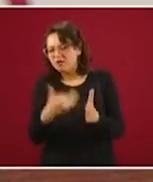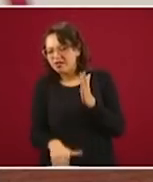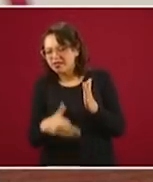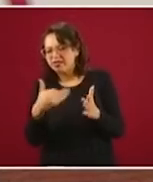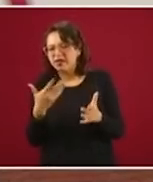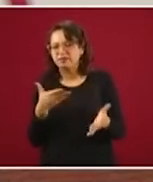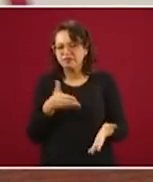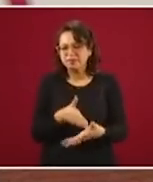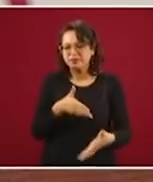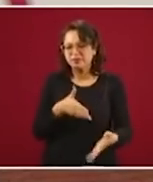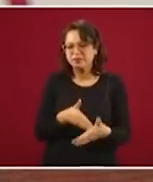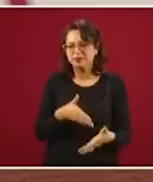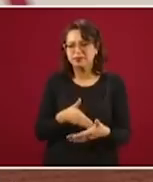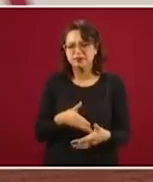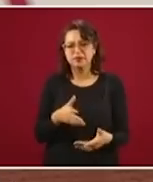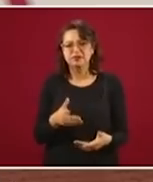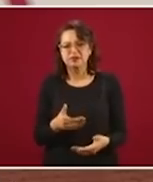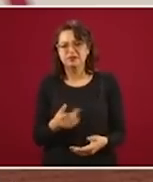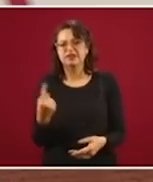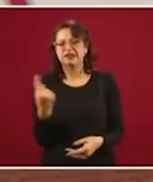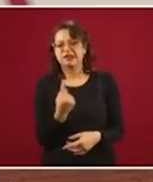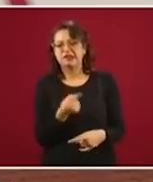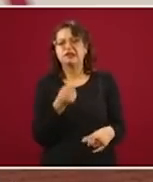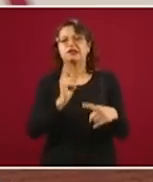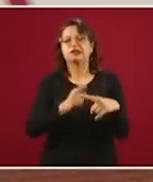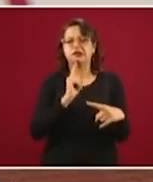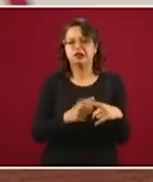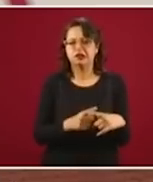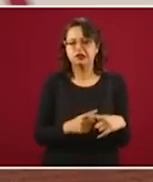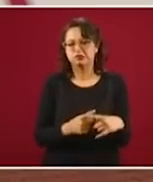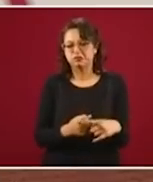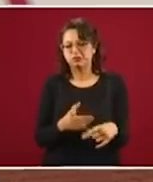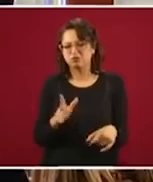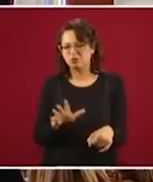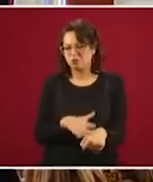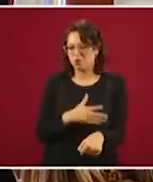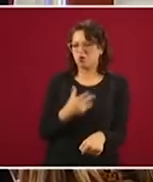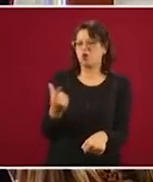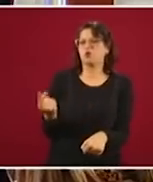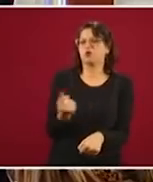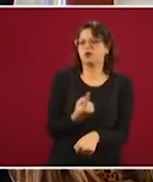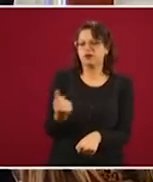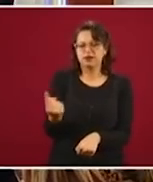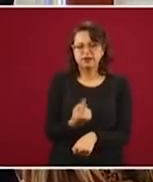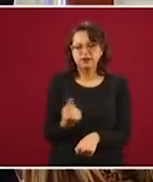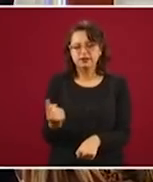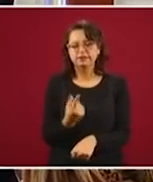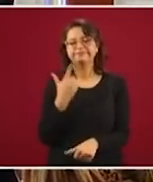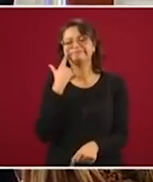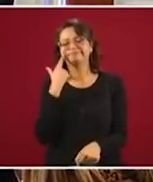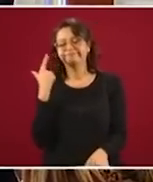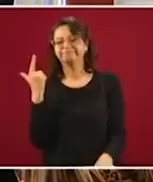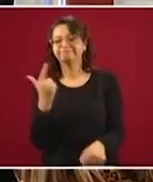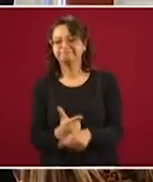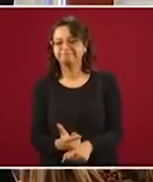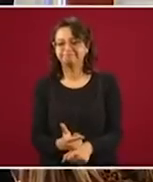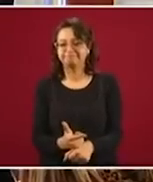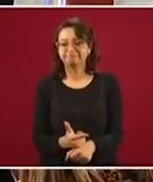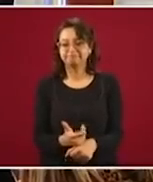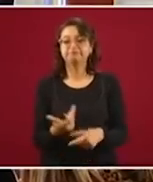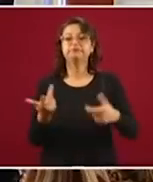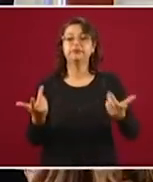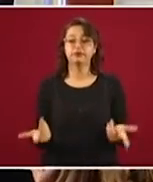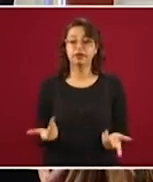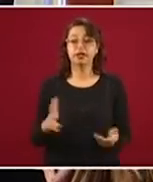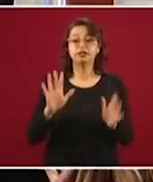su misión y quién lo está haciendo y posiblemente cuáles son sus motivaciones. Y como hemos dicho, tenemos todo el respaldo y es una